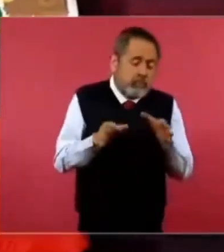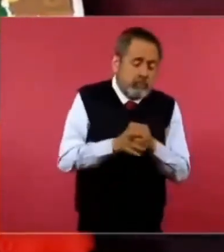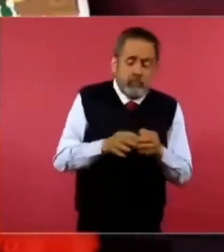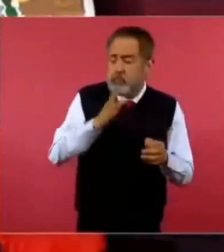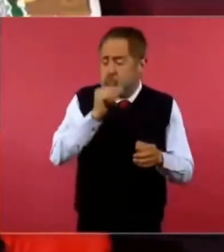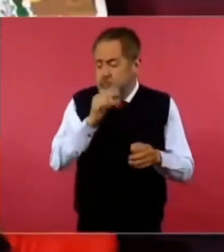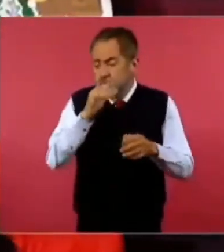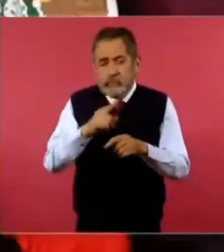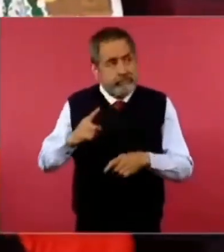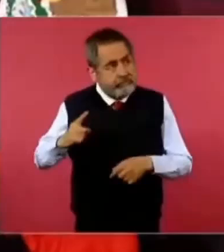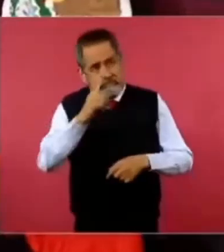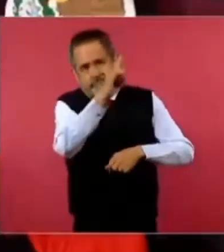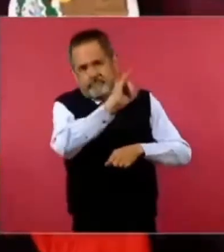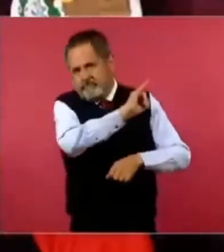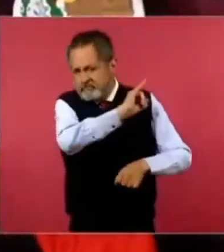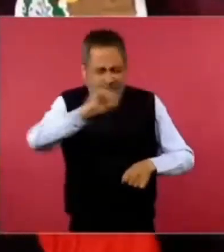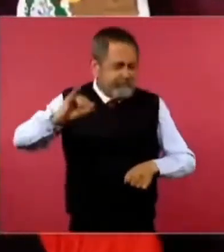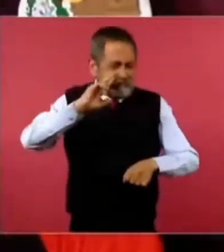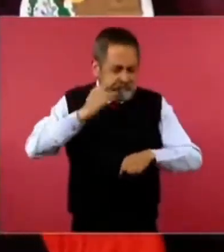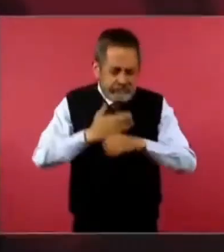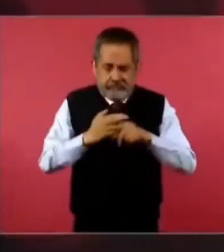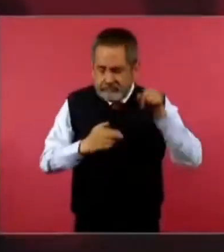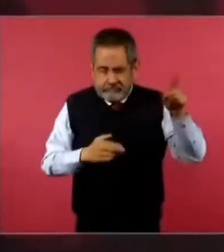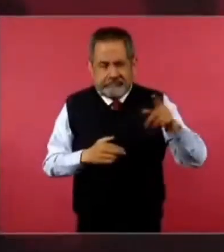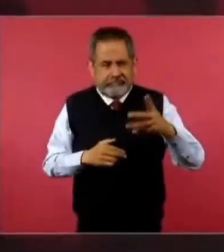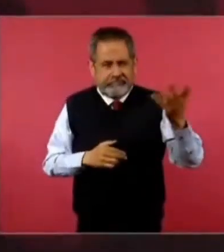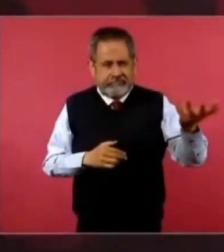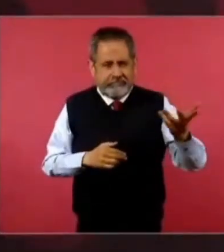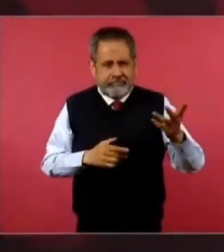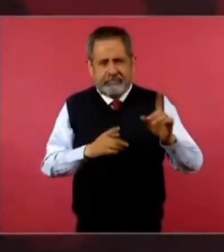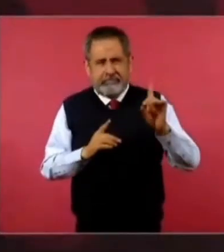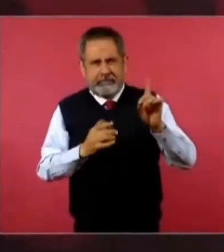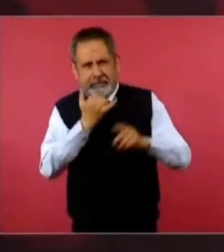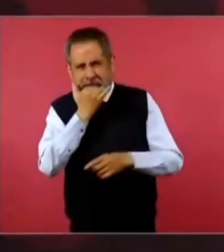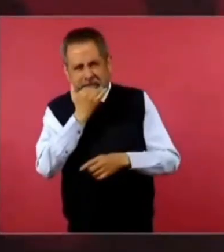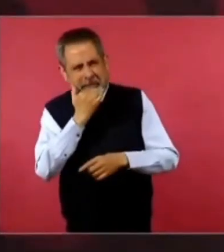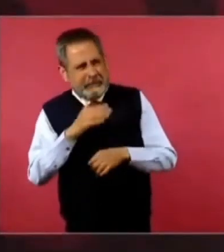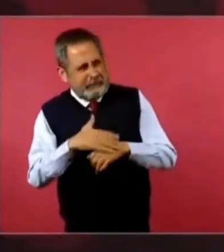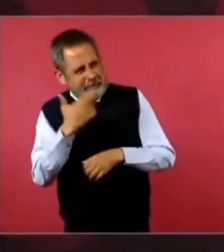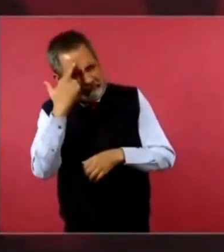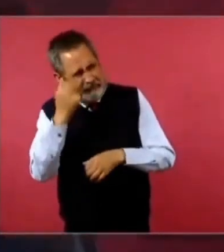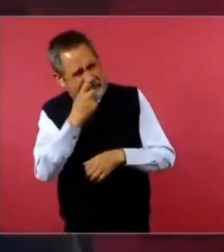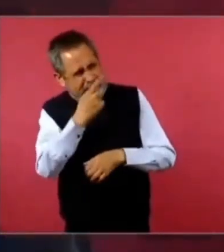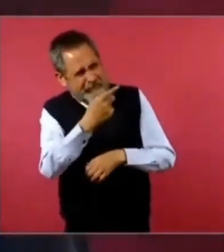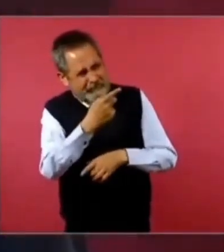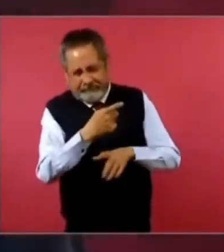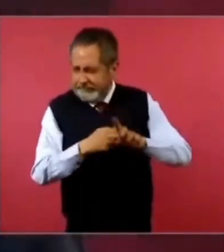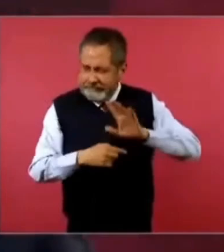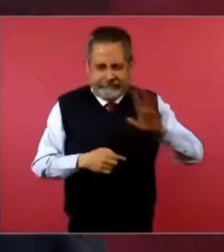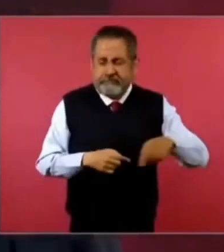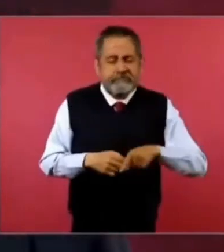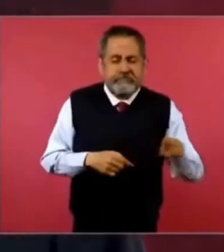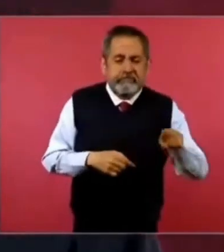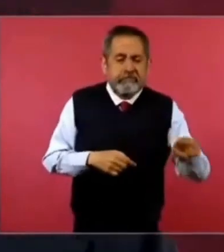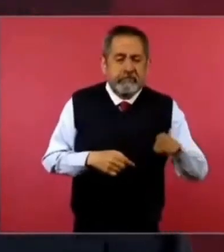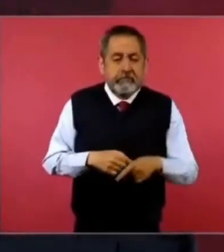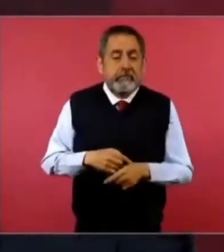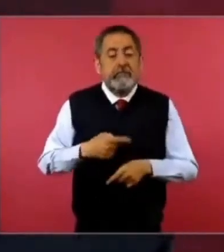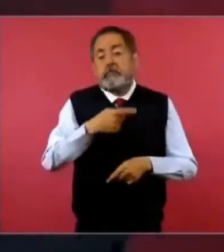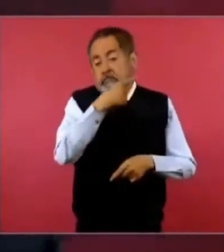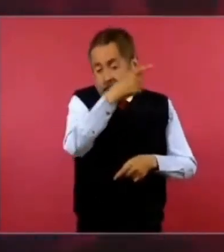irresponsable y muy sospechosa de que las autoridades